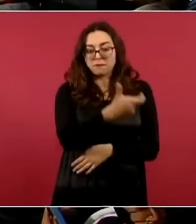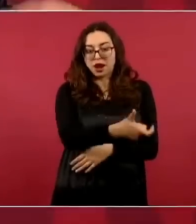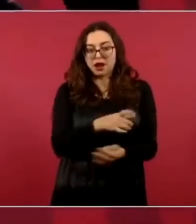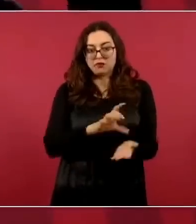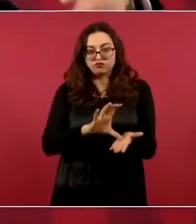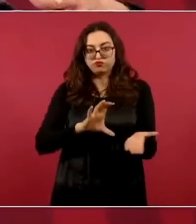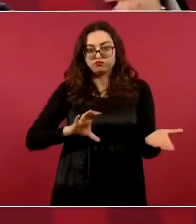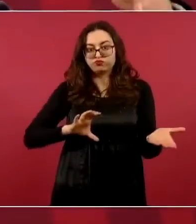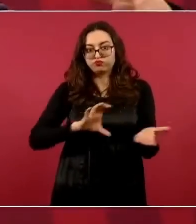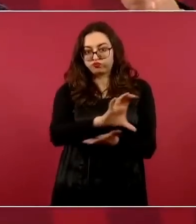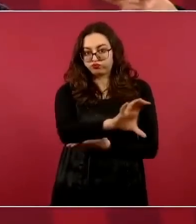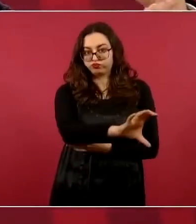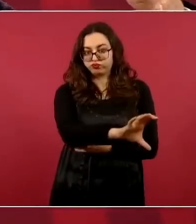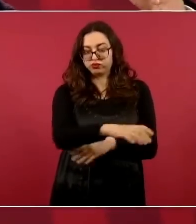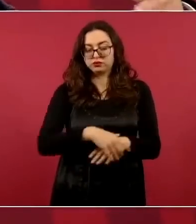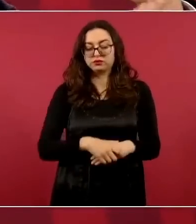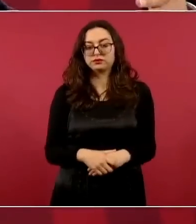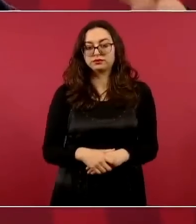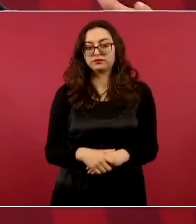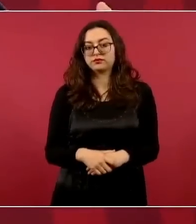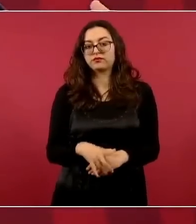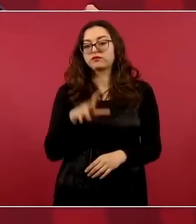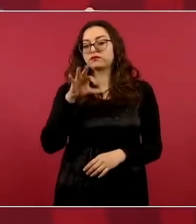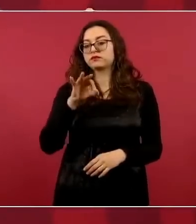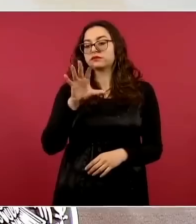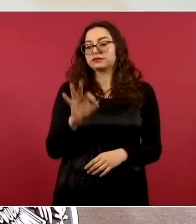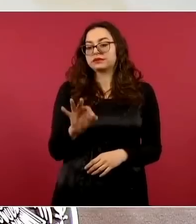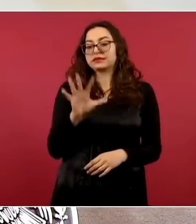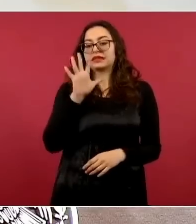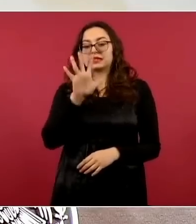No son los 45 mil millones de pesos